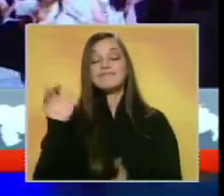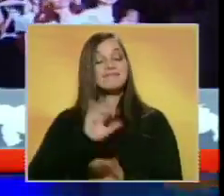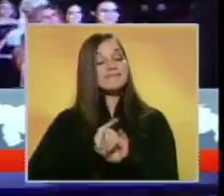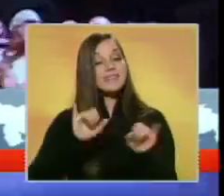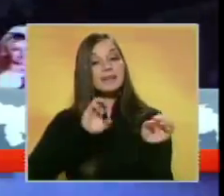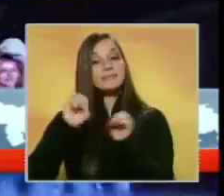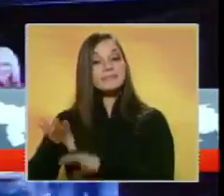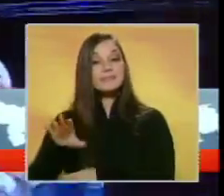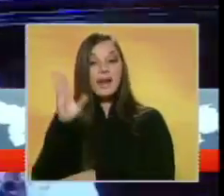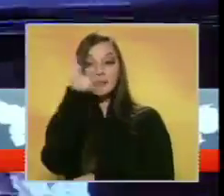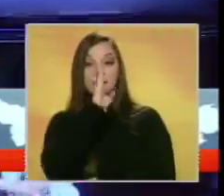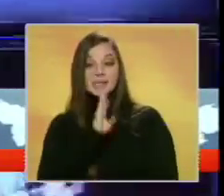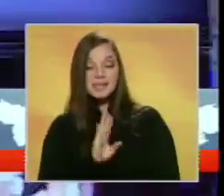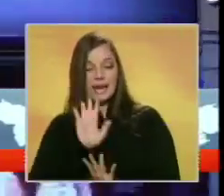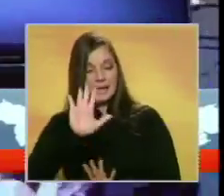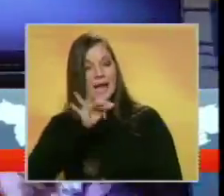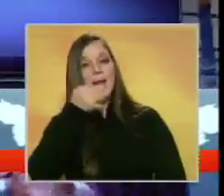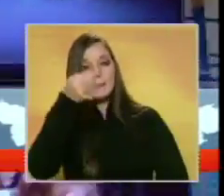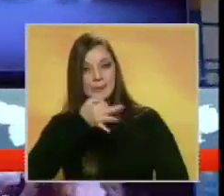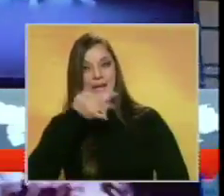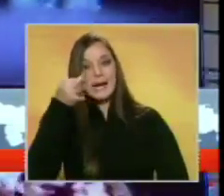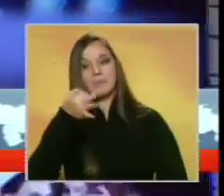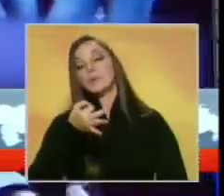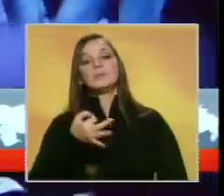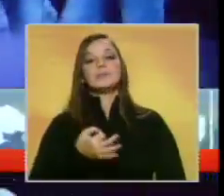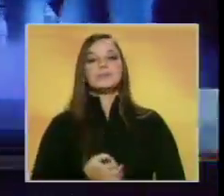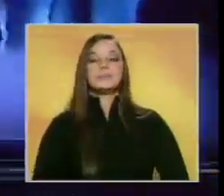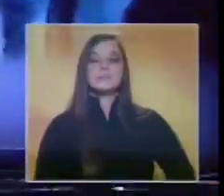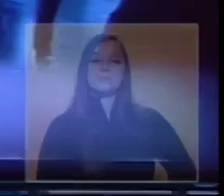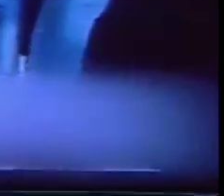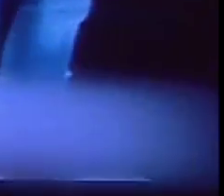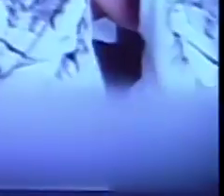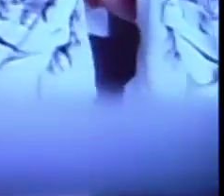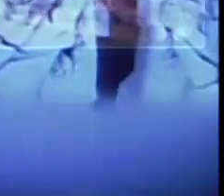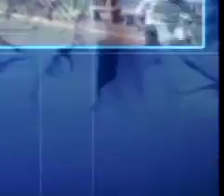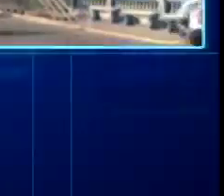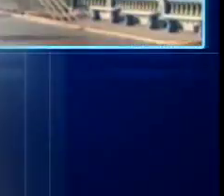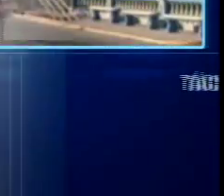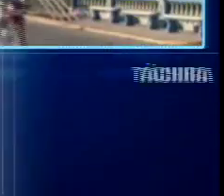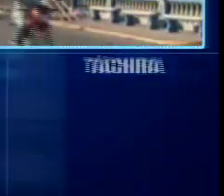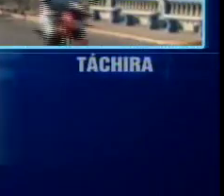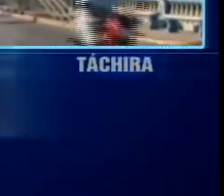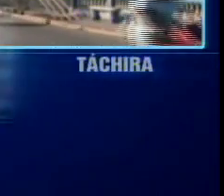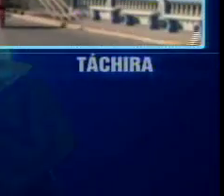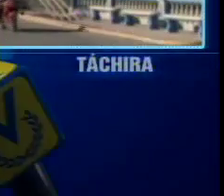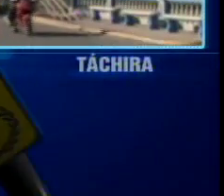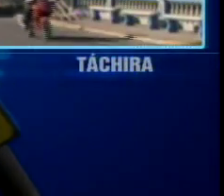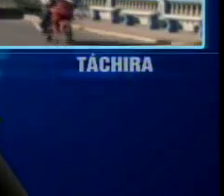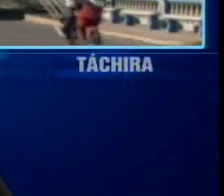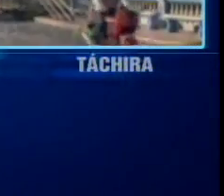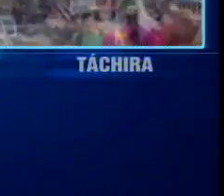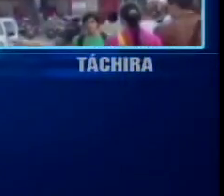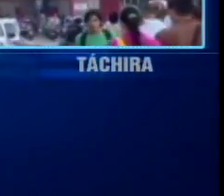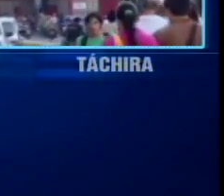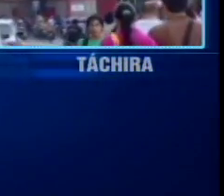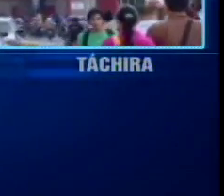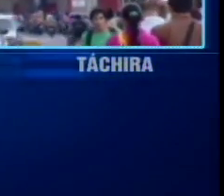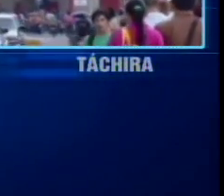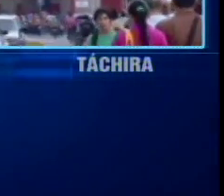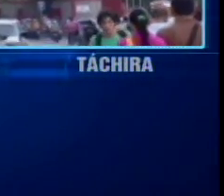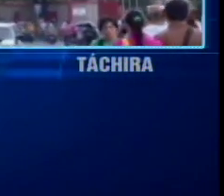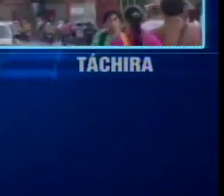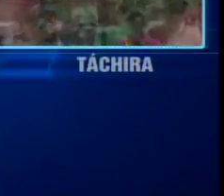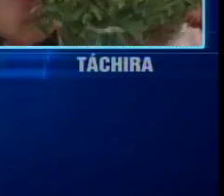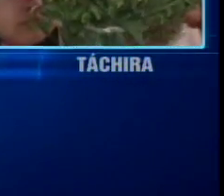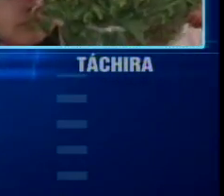Sao Paulo. Ya les contamos. Noticiero Venevisión está presente en la frontera más viva